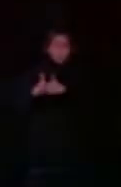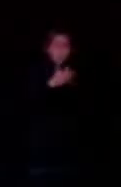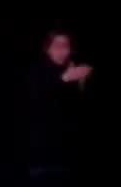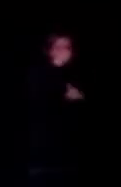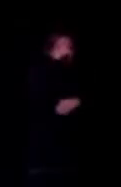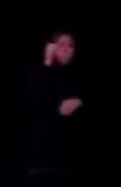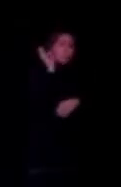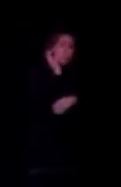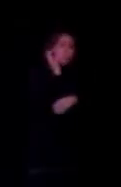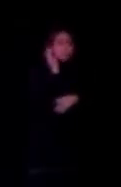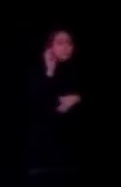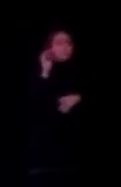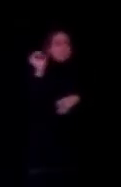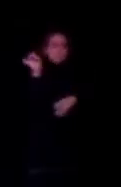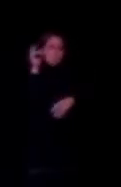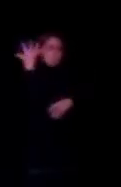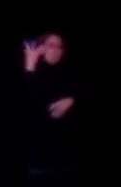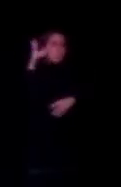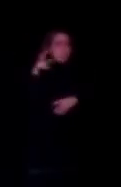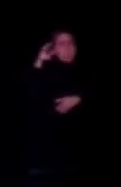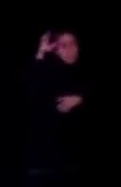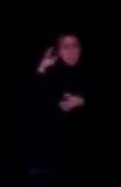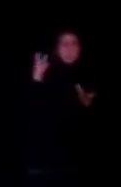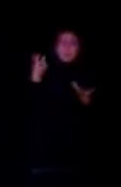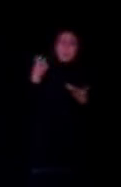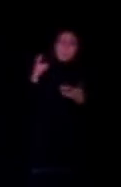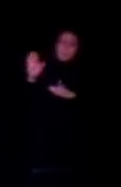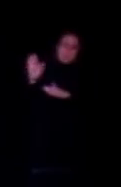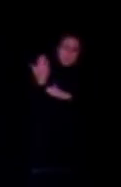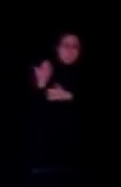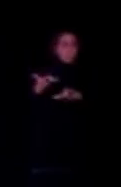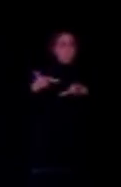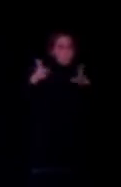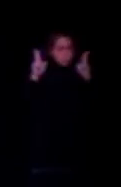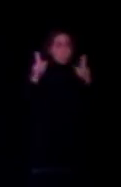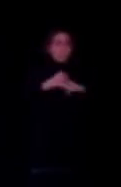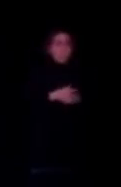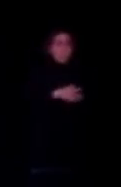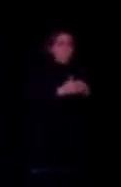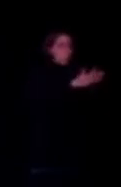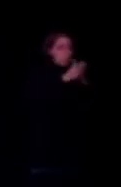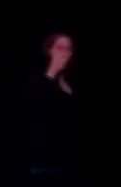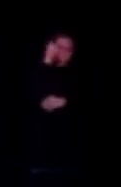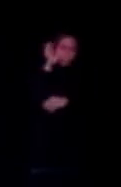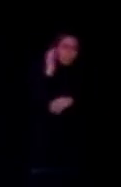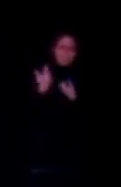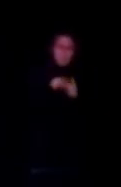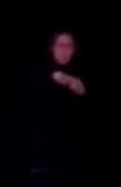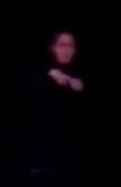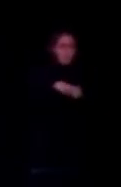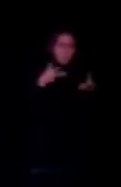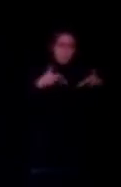iniciativas de utilidad en la escuela que permitan la participación de todos los compañeros y compañeras